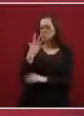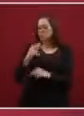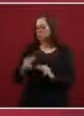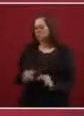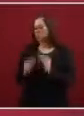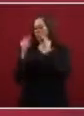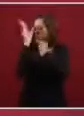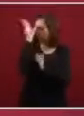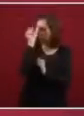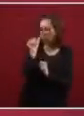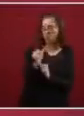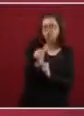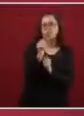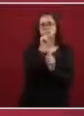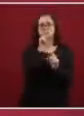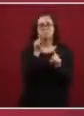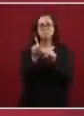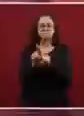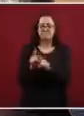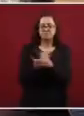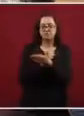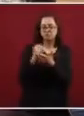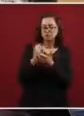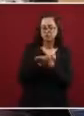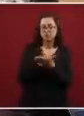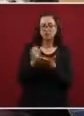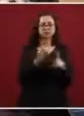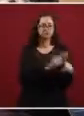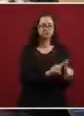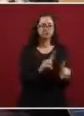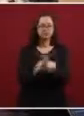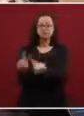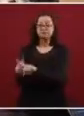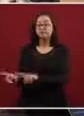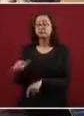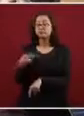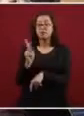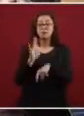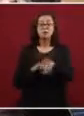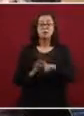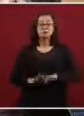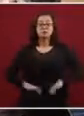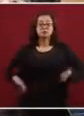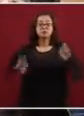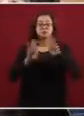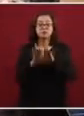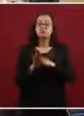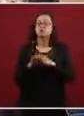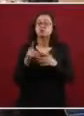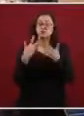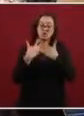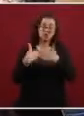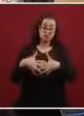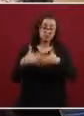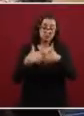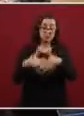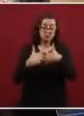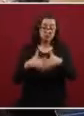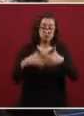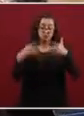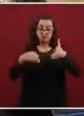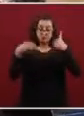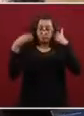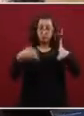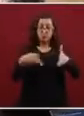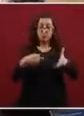tratados, de la política de créditos, pero sobre todo con la intención de apoyar a una industria que está enfocada en